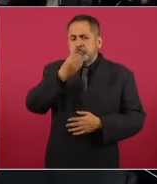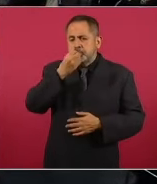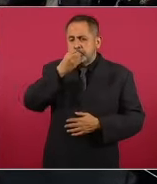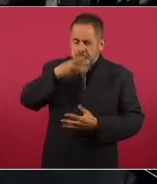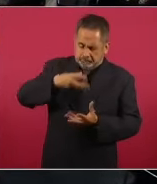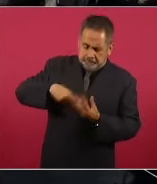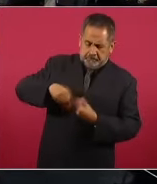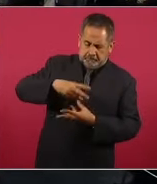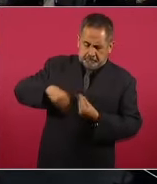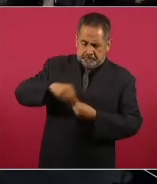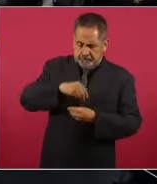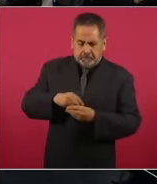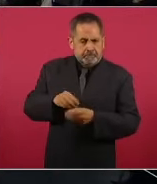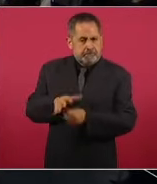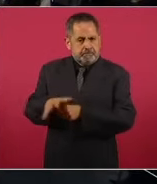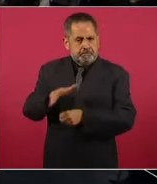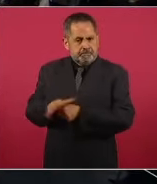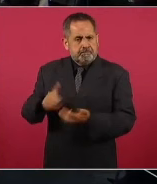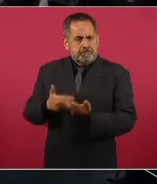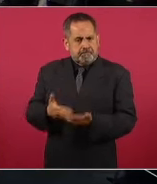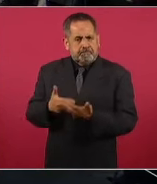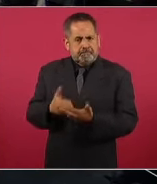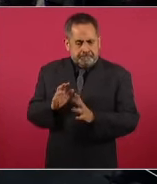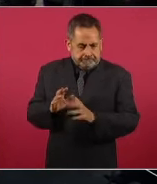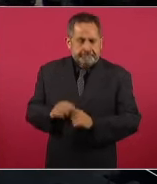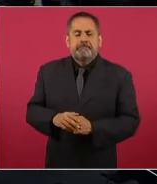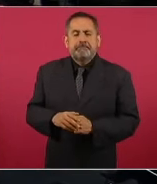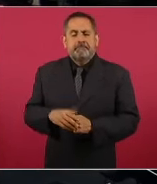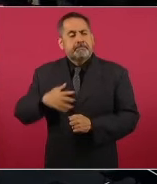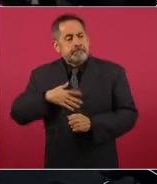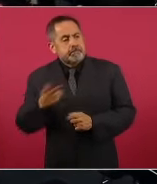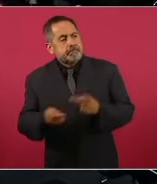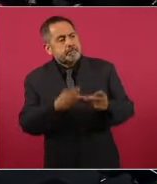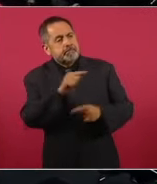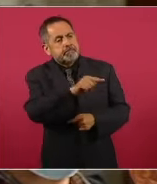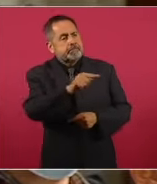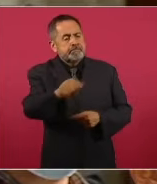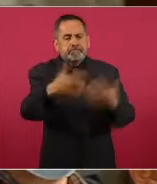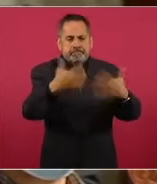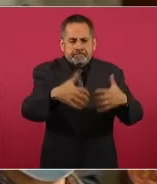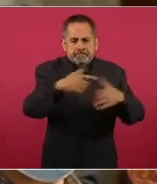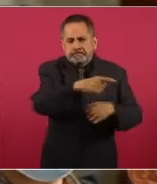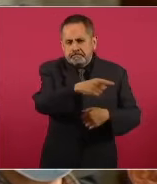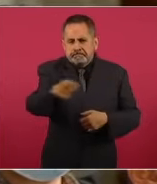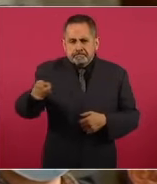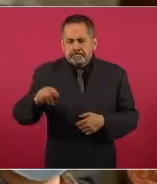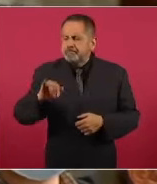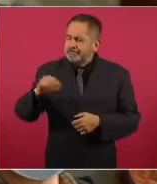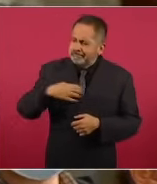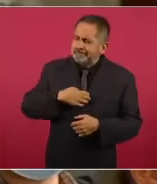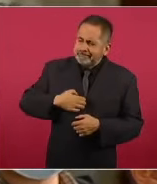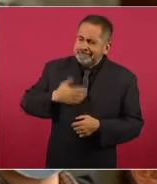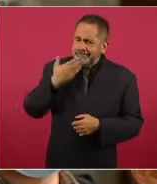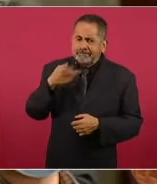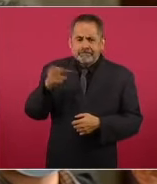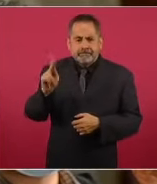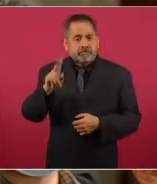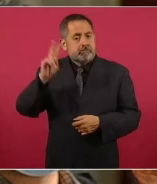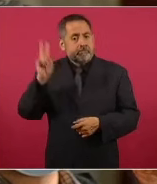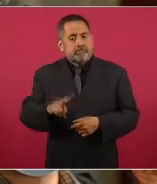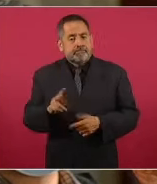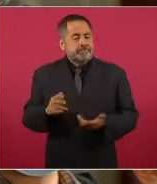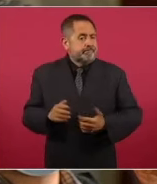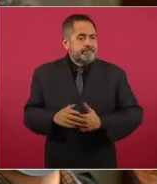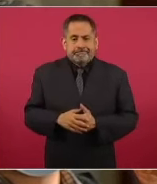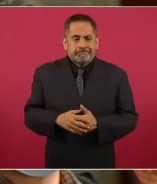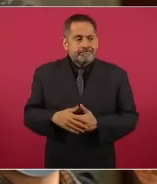pues hemos podido hablar con productores quienes dicen que hay entusiasmo, sin embargo, desafortunadamente